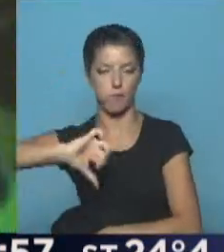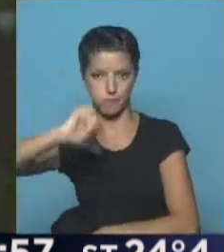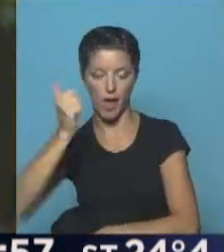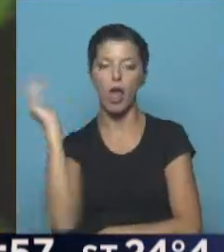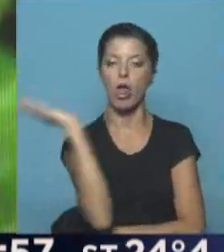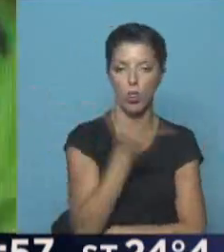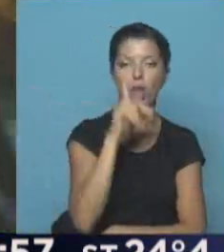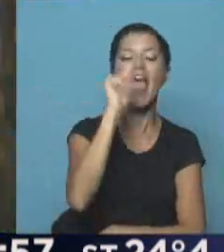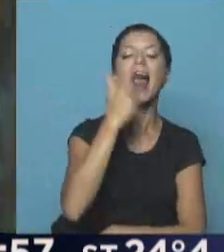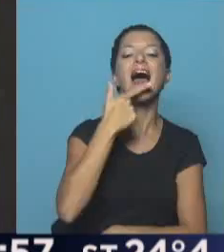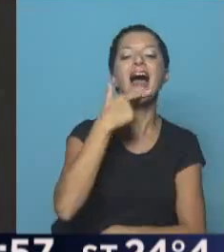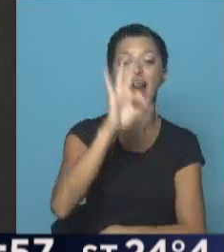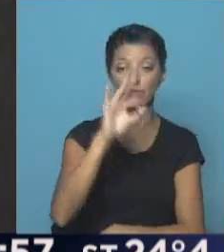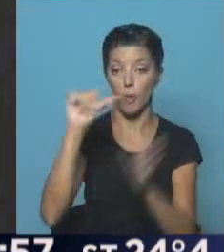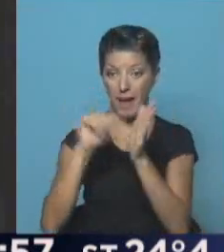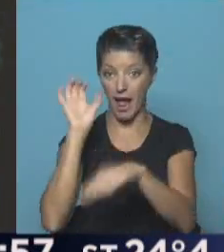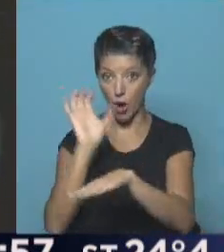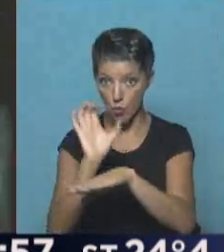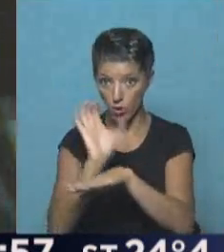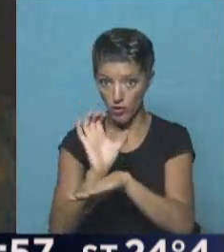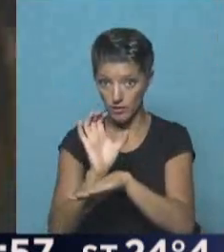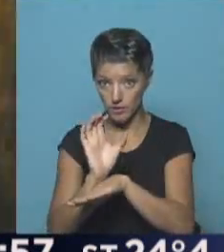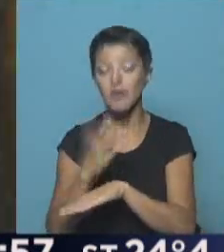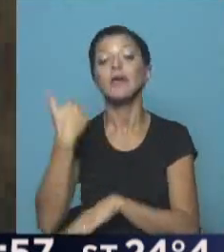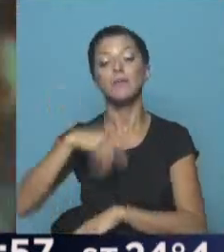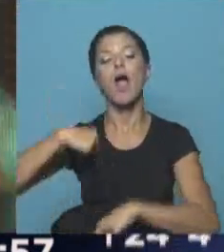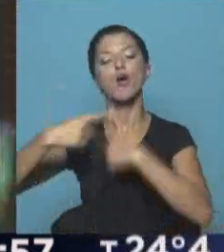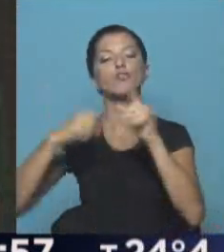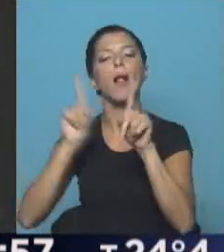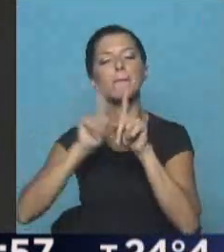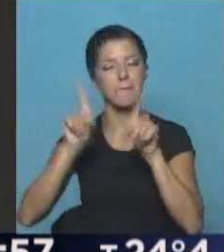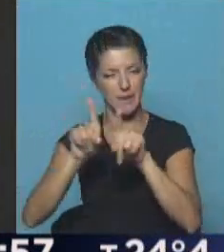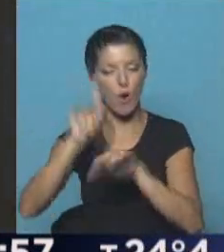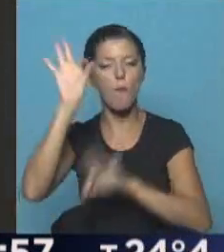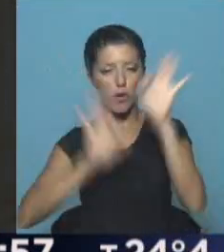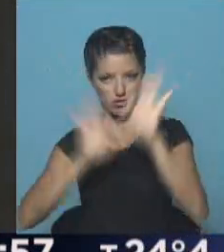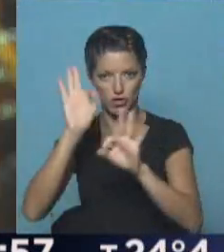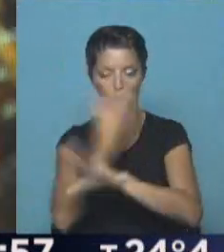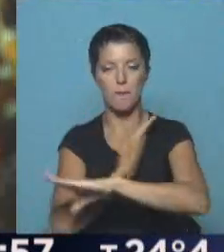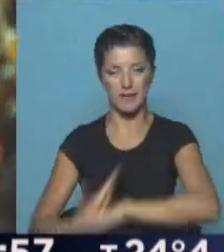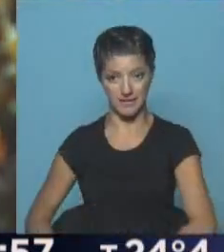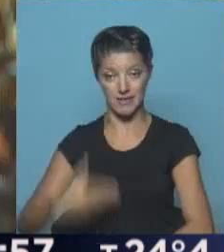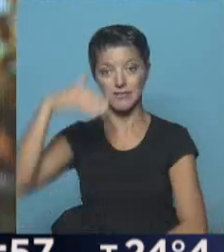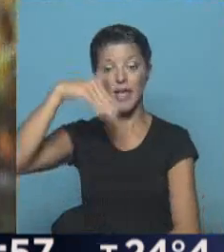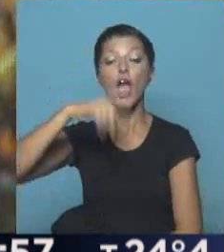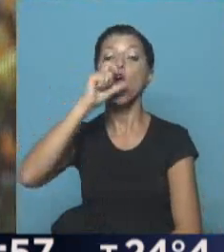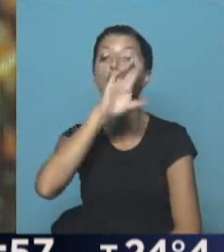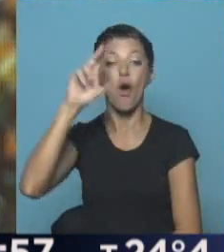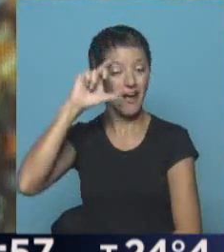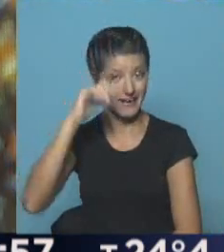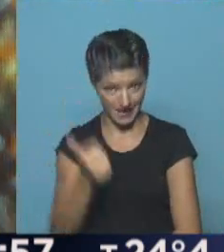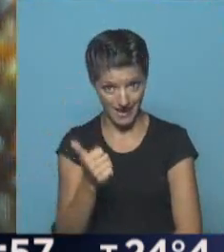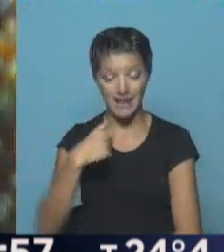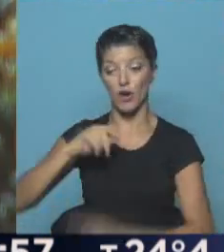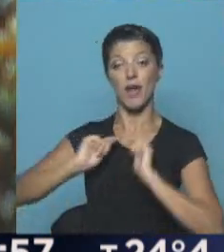opositor Guillermo Lasso en el Ecuador, de manera que va a haber continuidad con el proyecto del presidente actual Rafael Correa, a quien Moreno